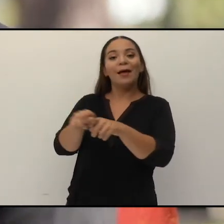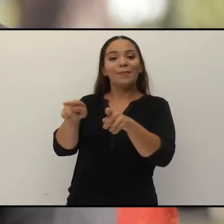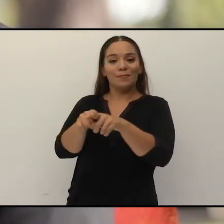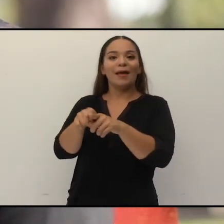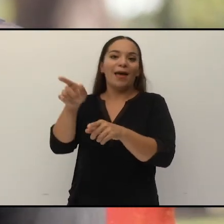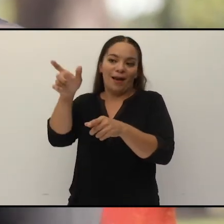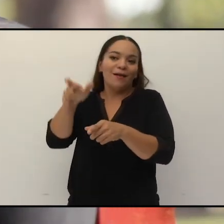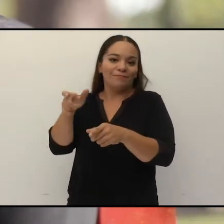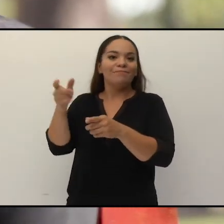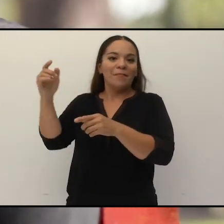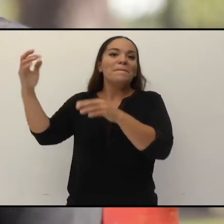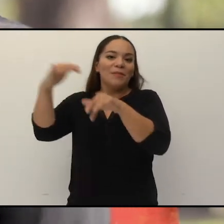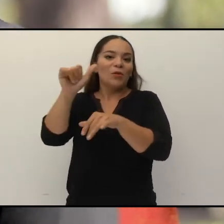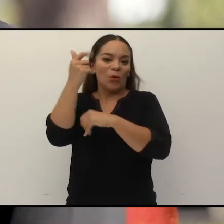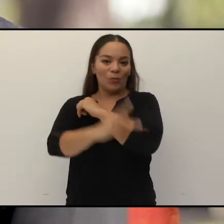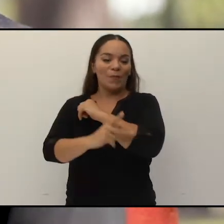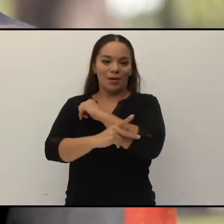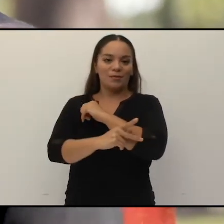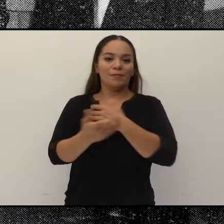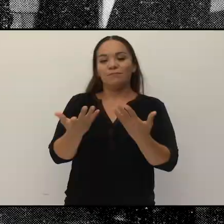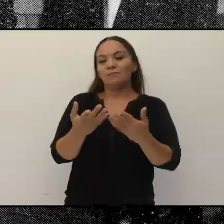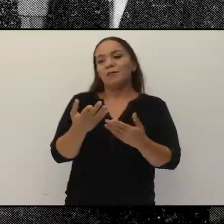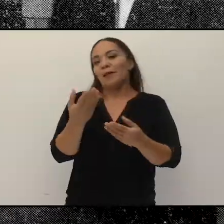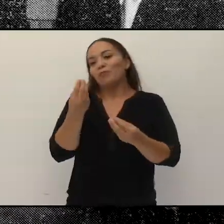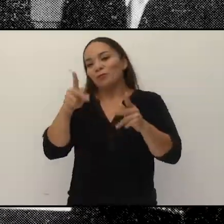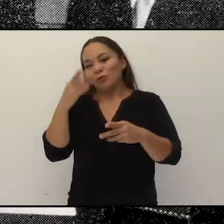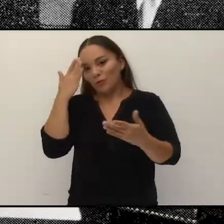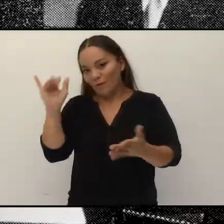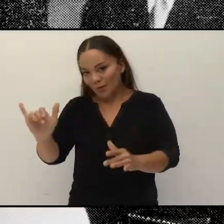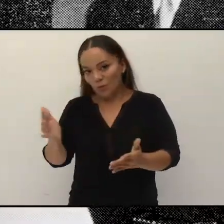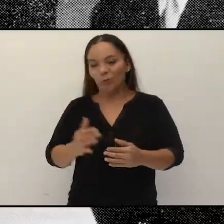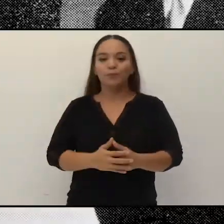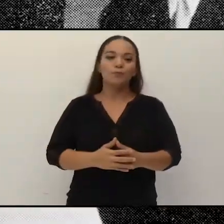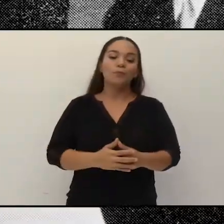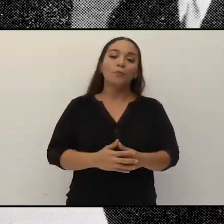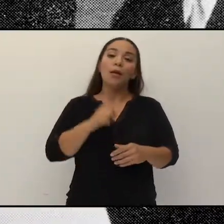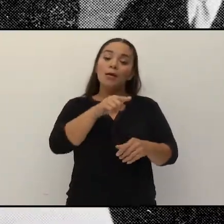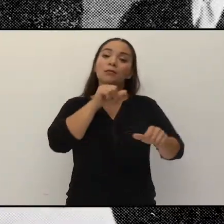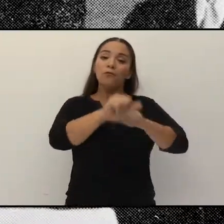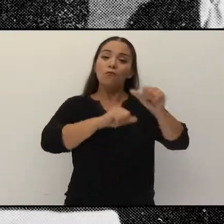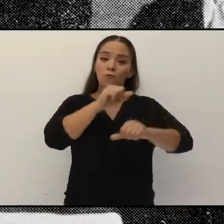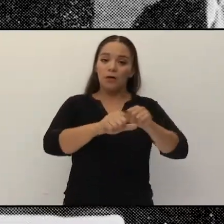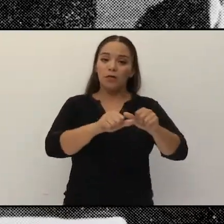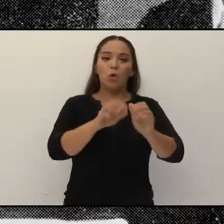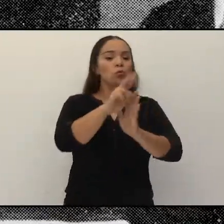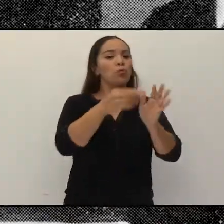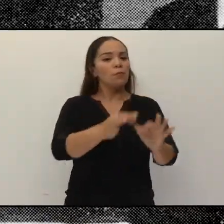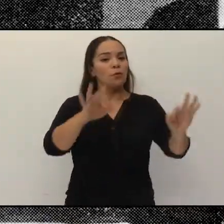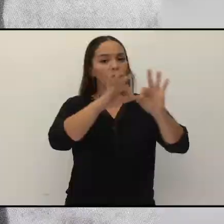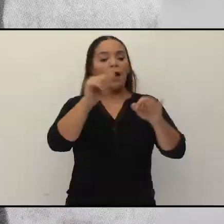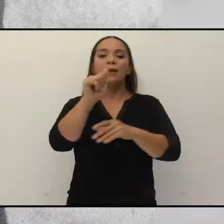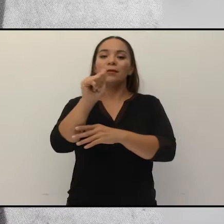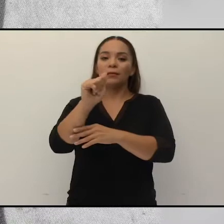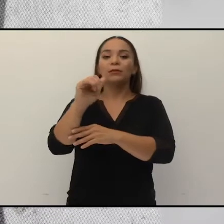era un ciudadano naturalizado, de lo cual muy pocas veces se habla, ¿no? En este esfuerzo tuvo un papel